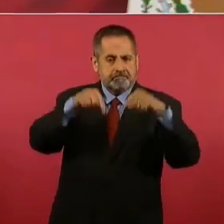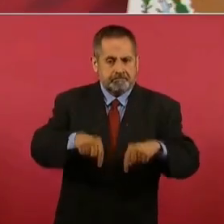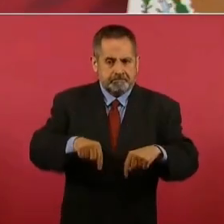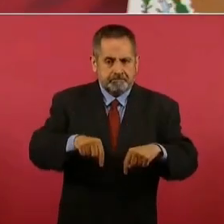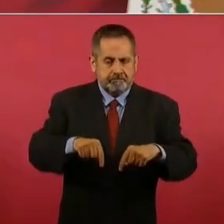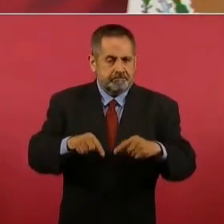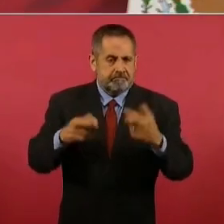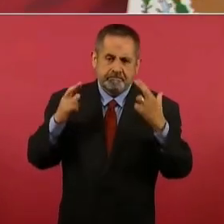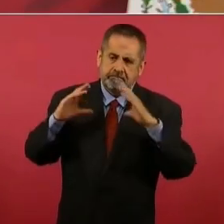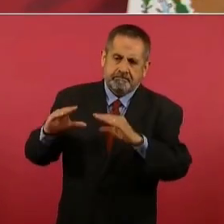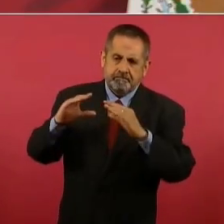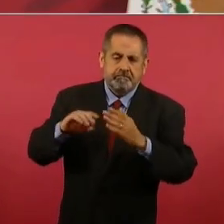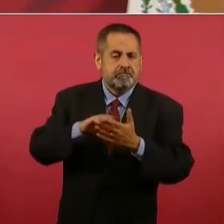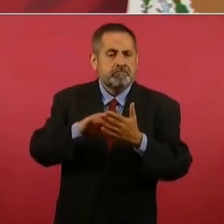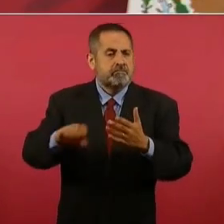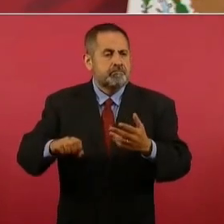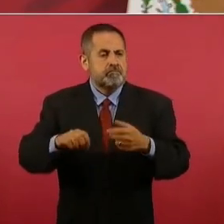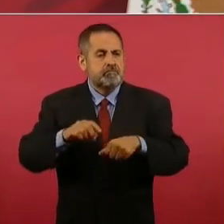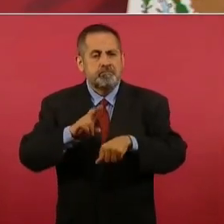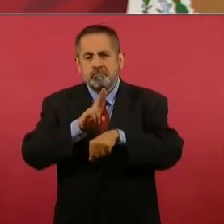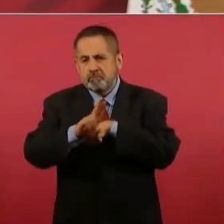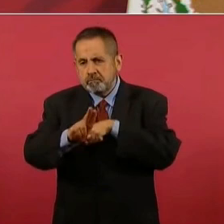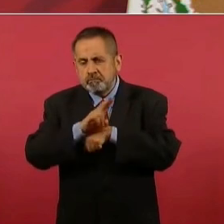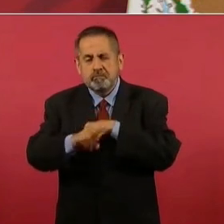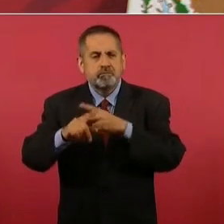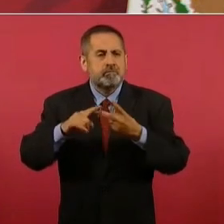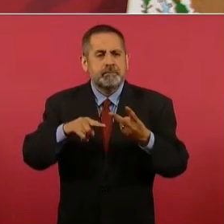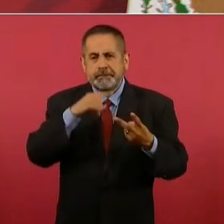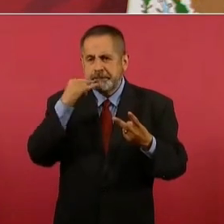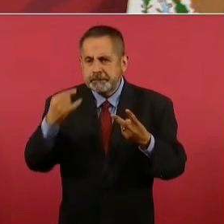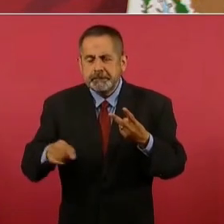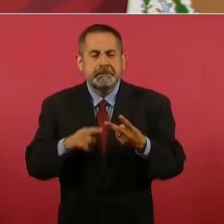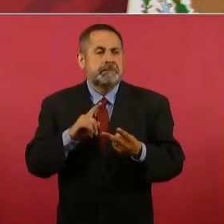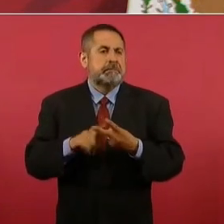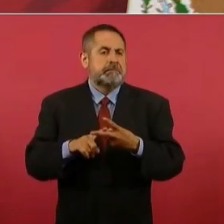maestros uruguayos, chilenos,